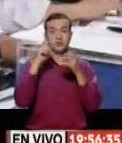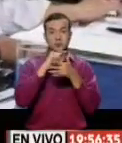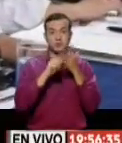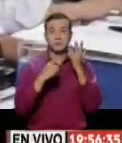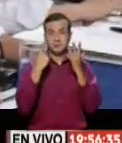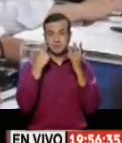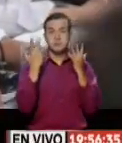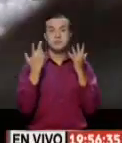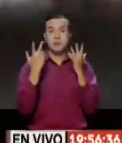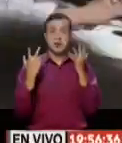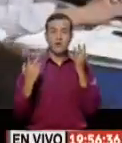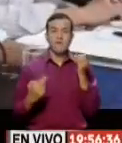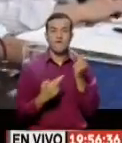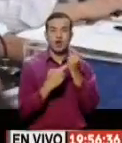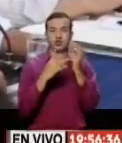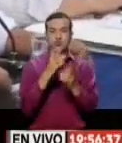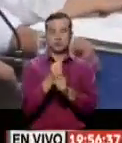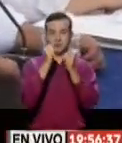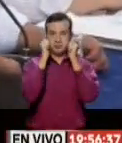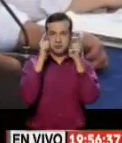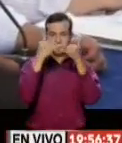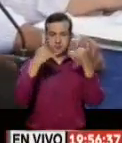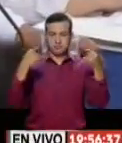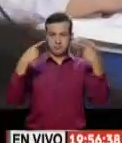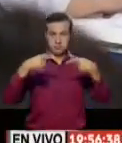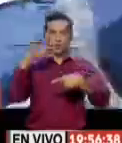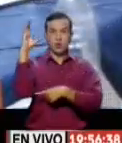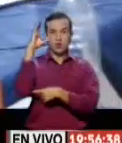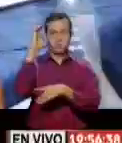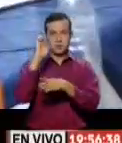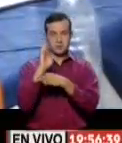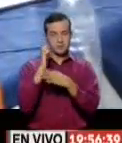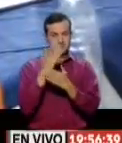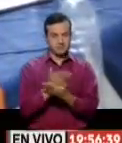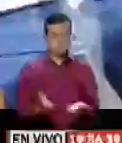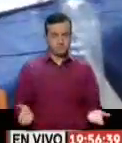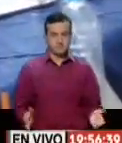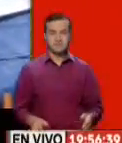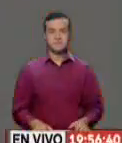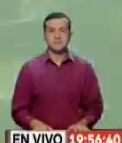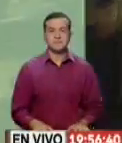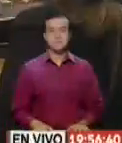fue el reforzamiento de la seguridad binacional con Colombia tras el reciente atentado.